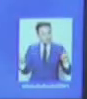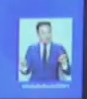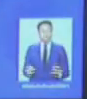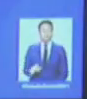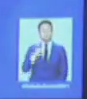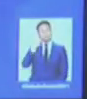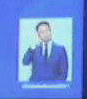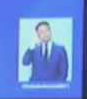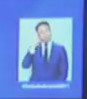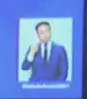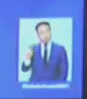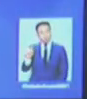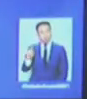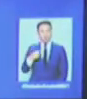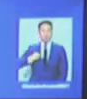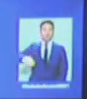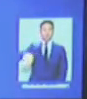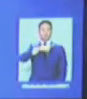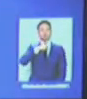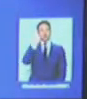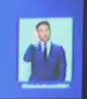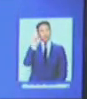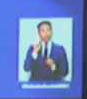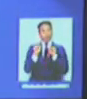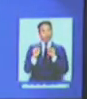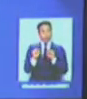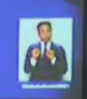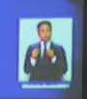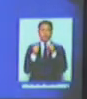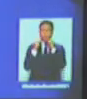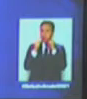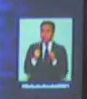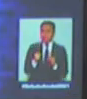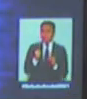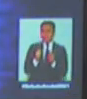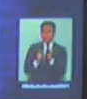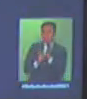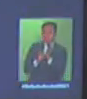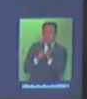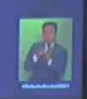día en una cobertura especial. Sin embargo, el de ayer, en